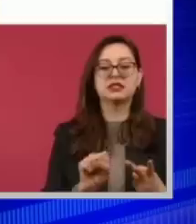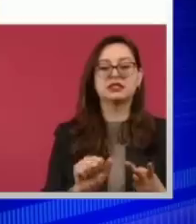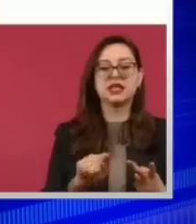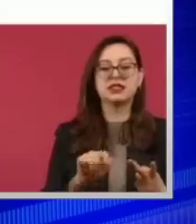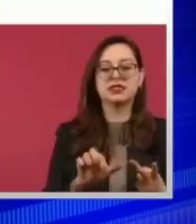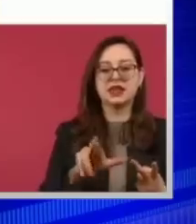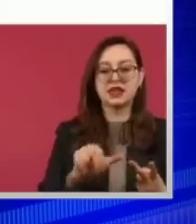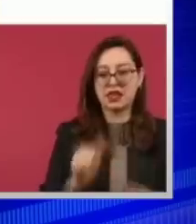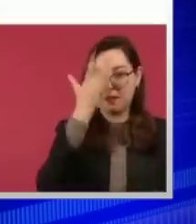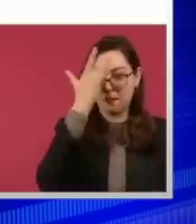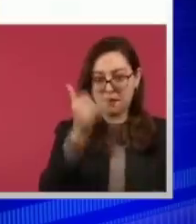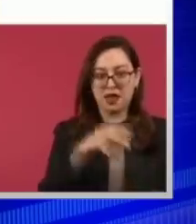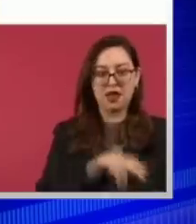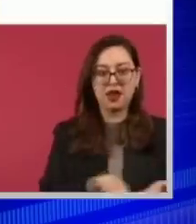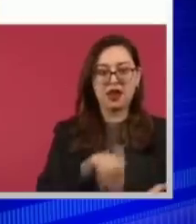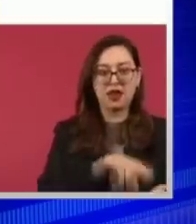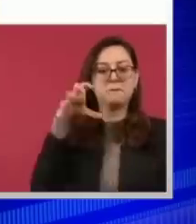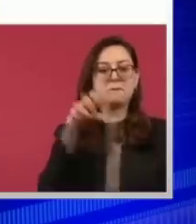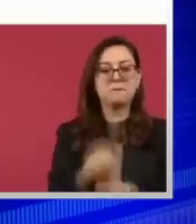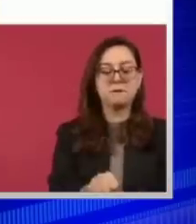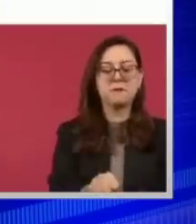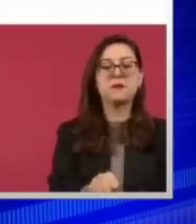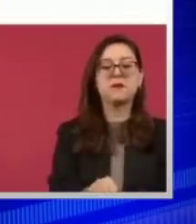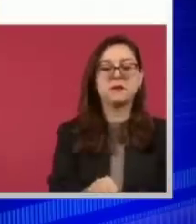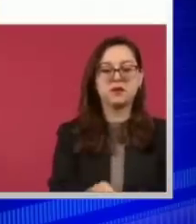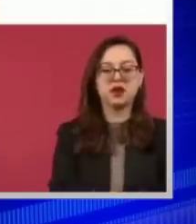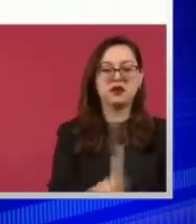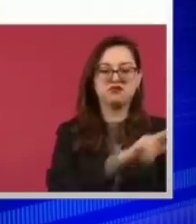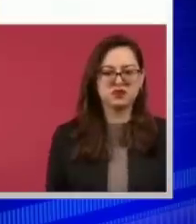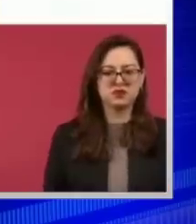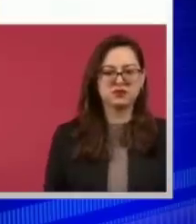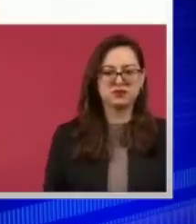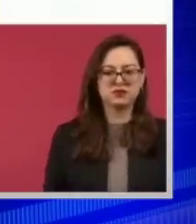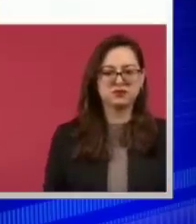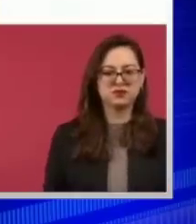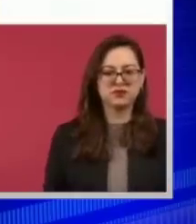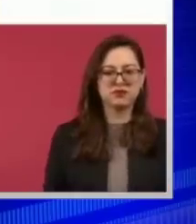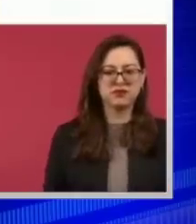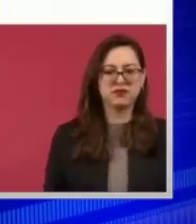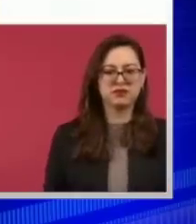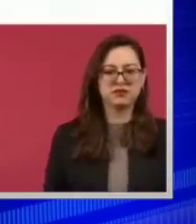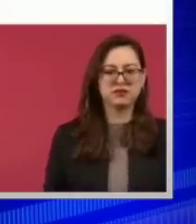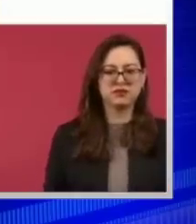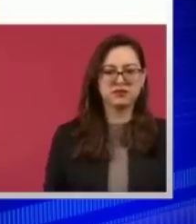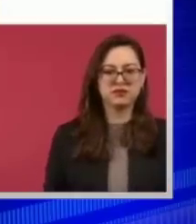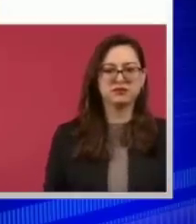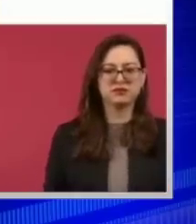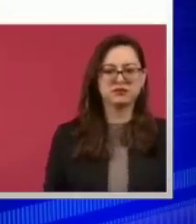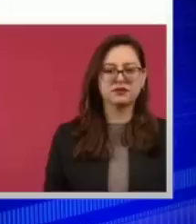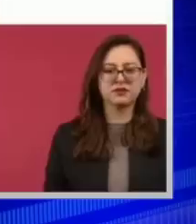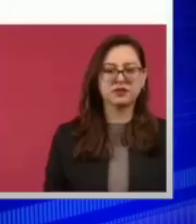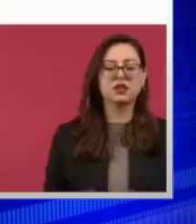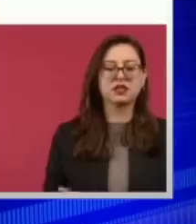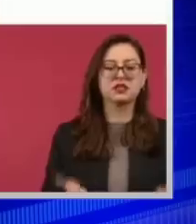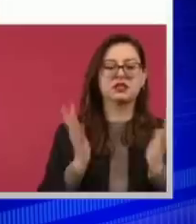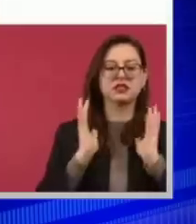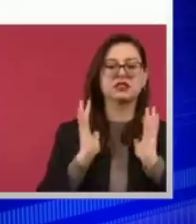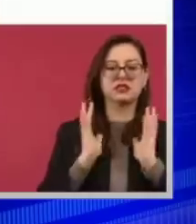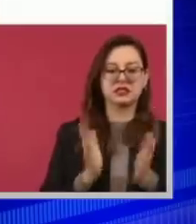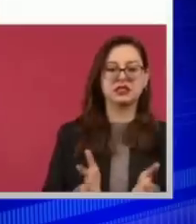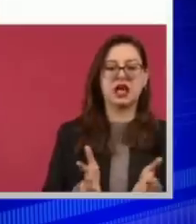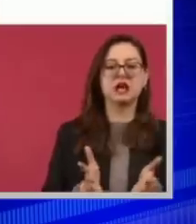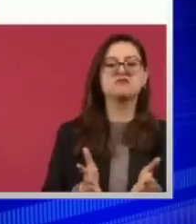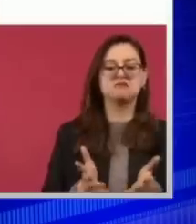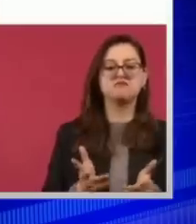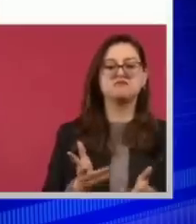y rituales de muerte para llegar y acumular poder ya tuvo lo que quiso ahora va de